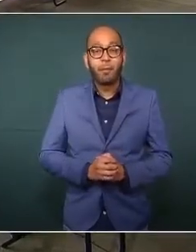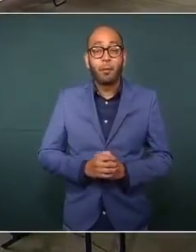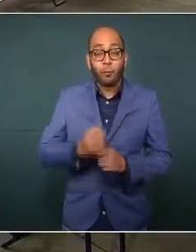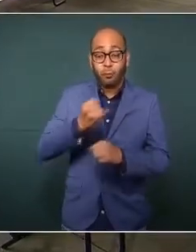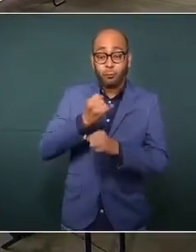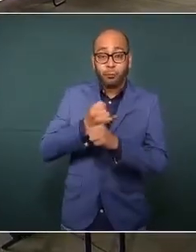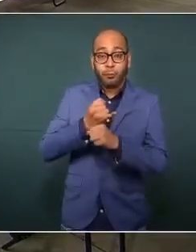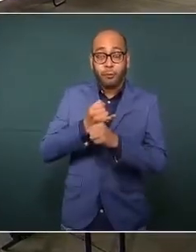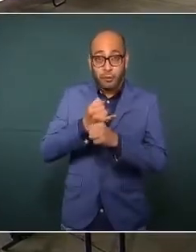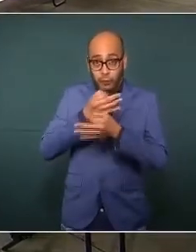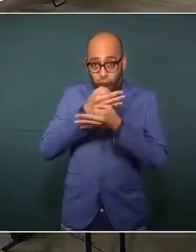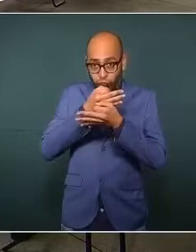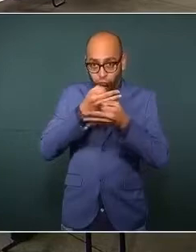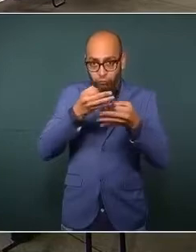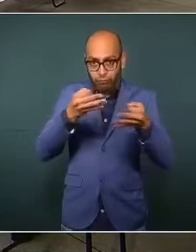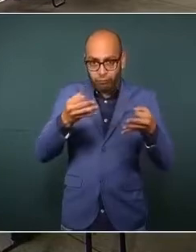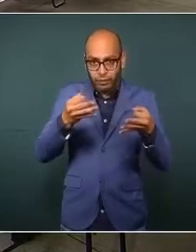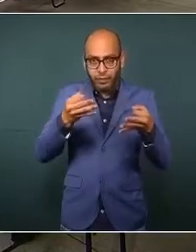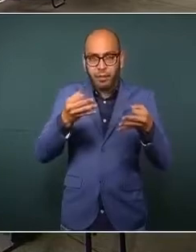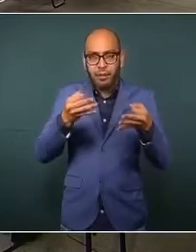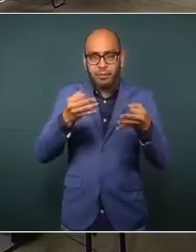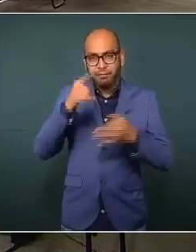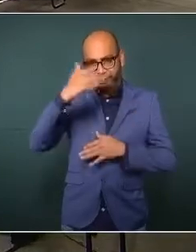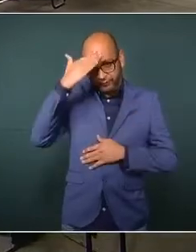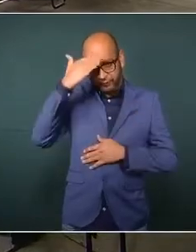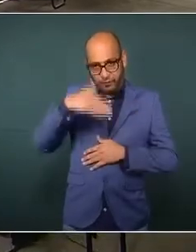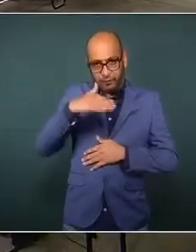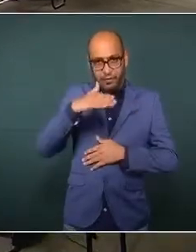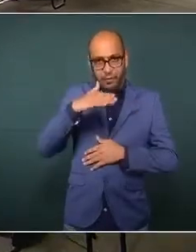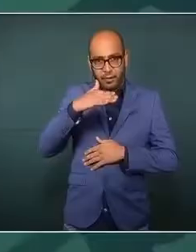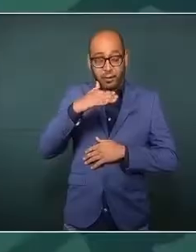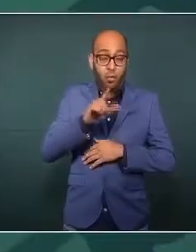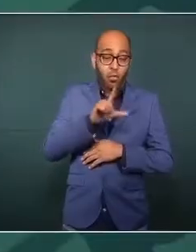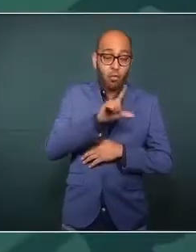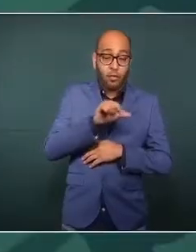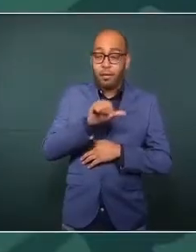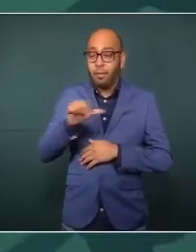informar, como lo hacemos de lunes a viernes.